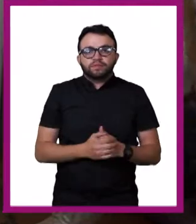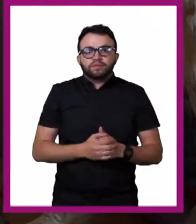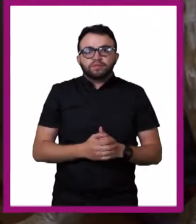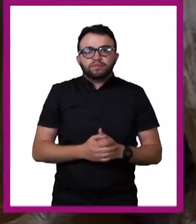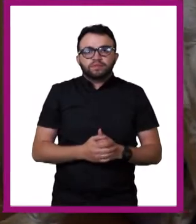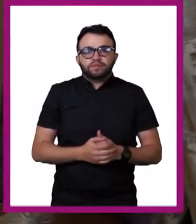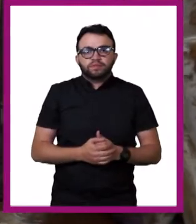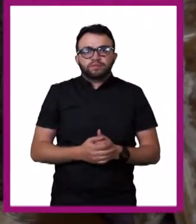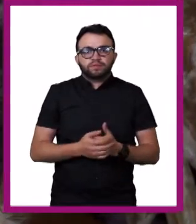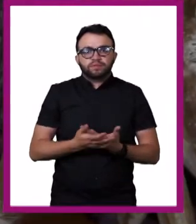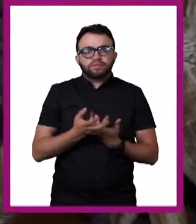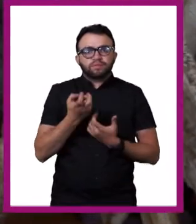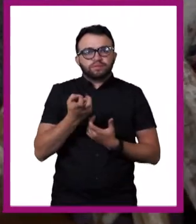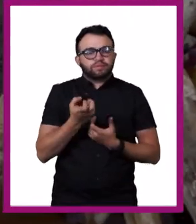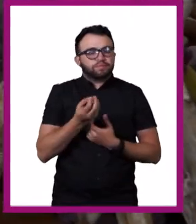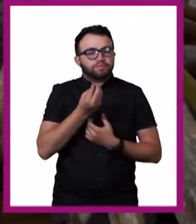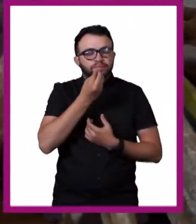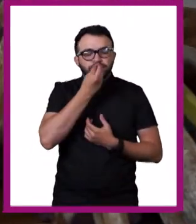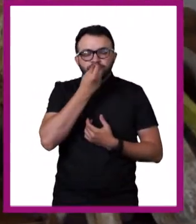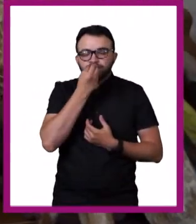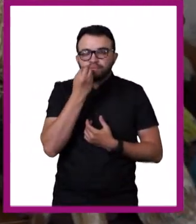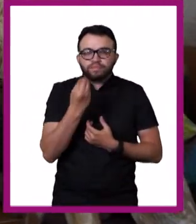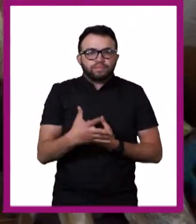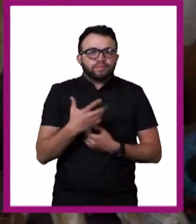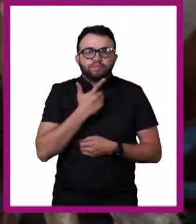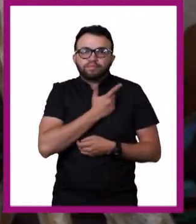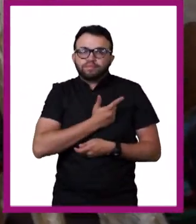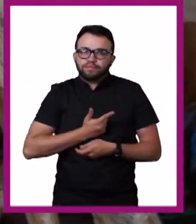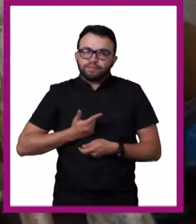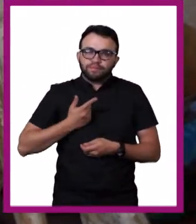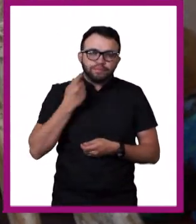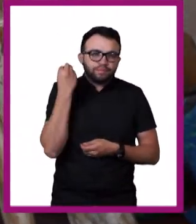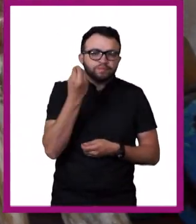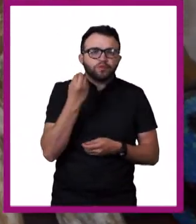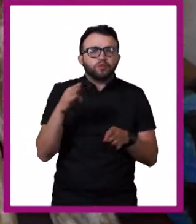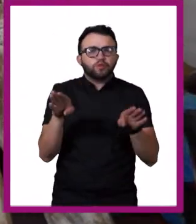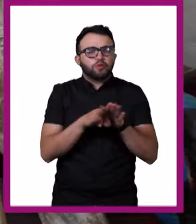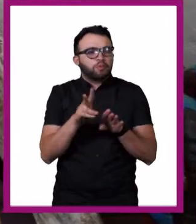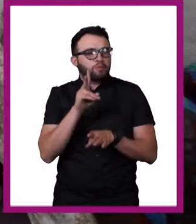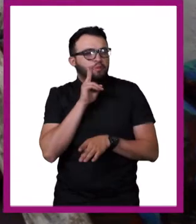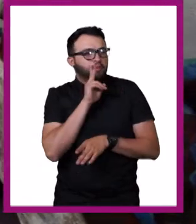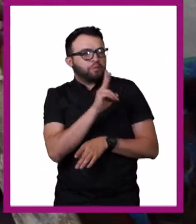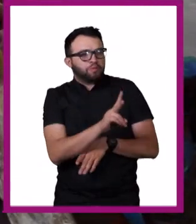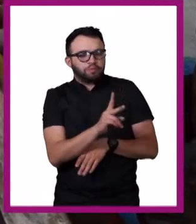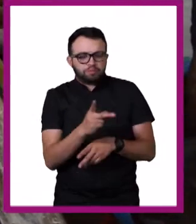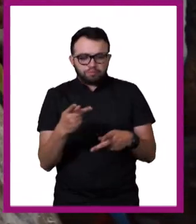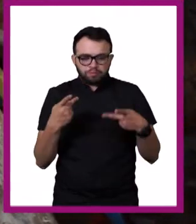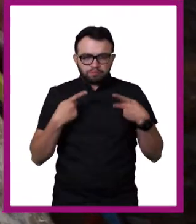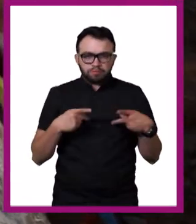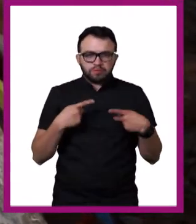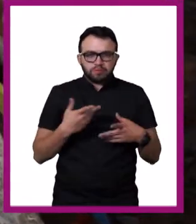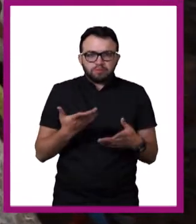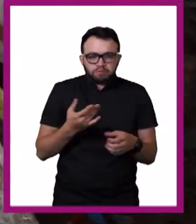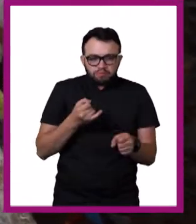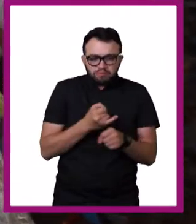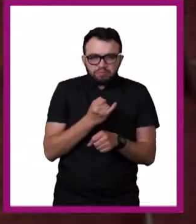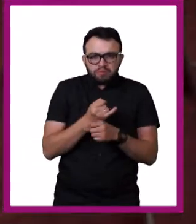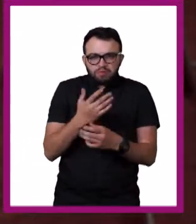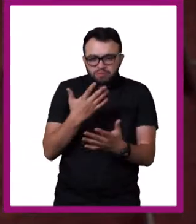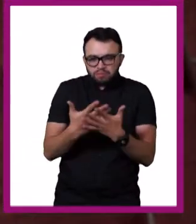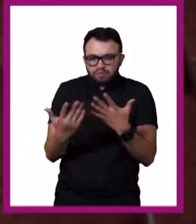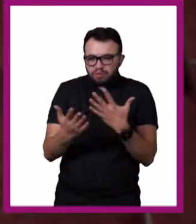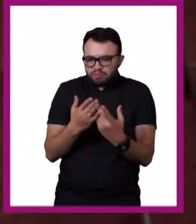y fue algo maravilloso el ver cómo una persona podía con unas cuantas herramientas